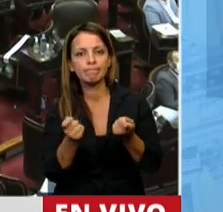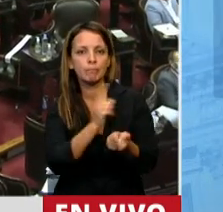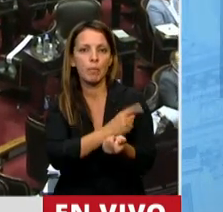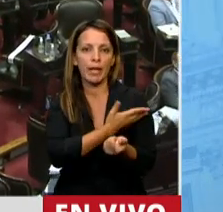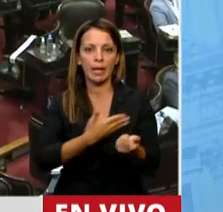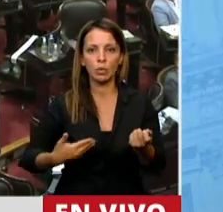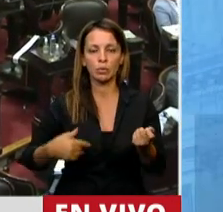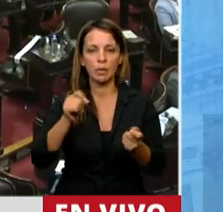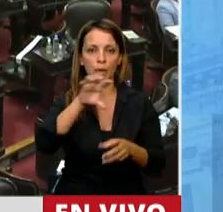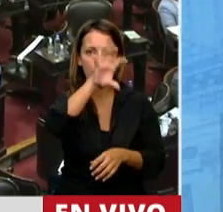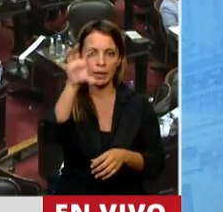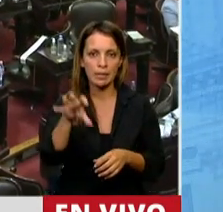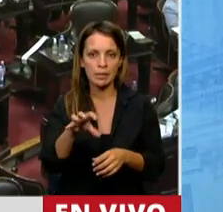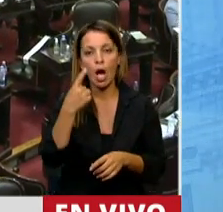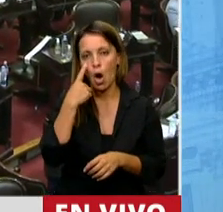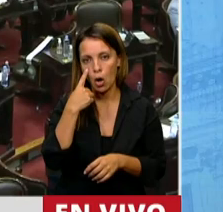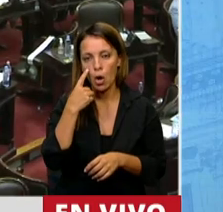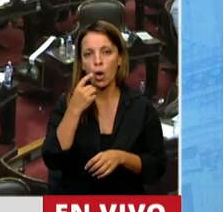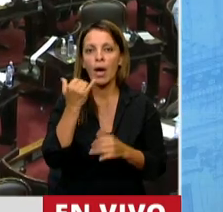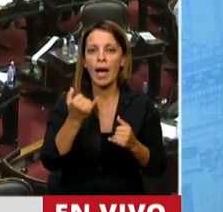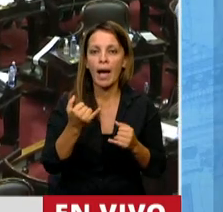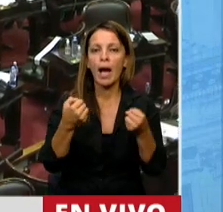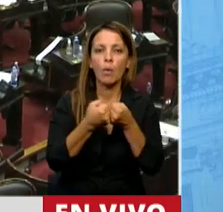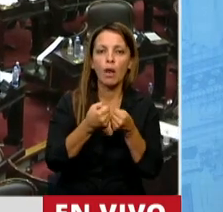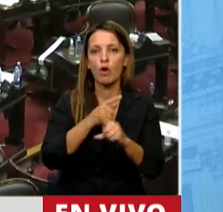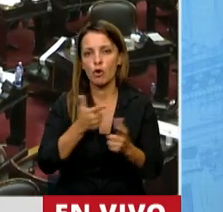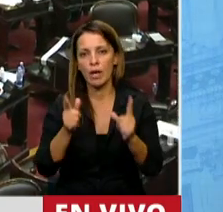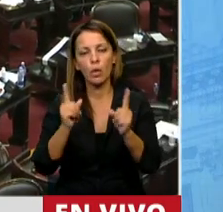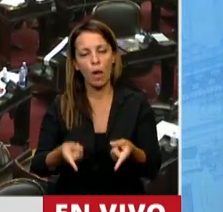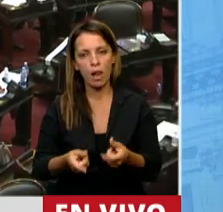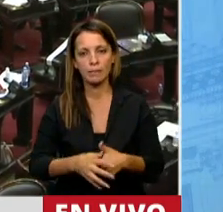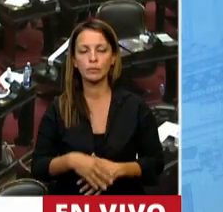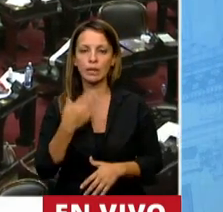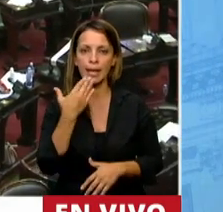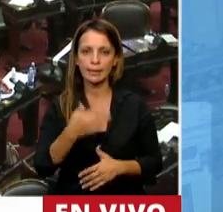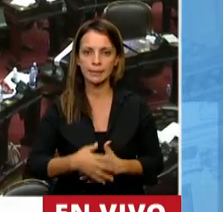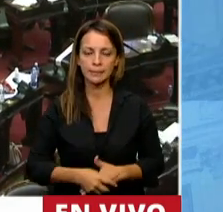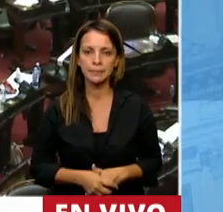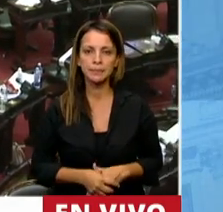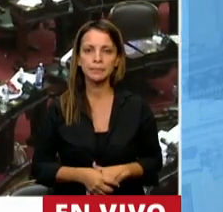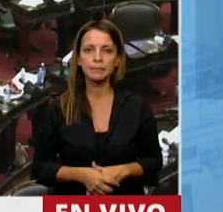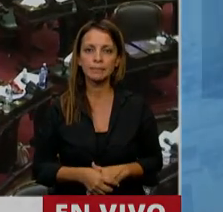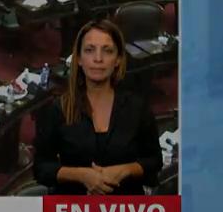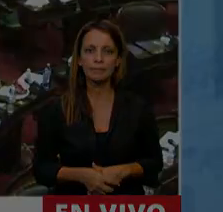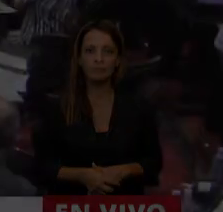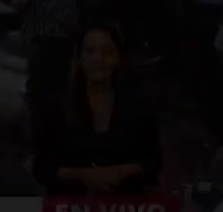en las provincias. Aclaro, estemos o no estemos de acuerdo. Muchas gracias, señora presidenta. Gracias, diputada.